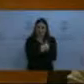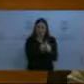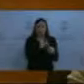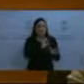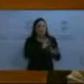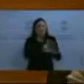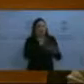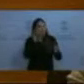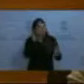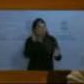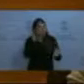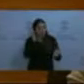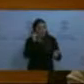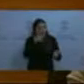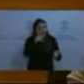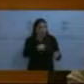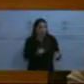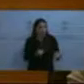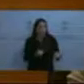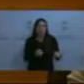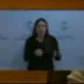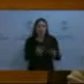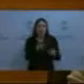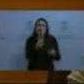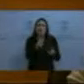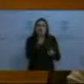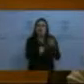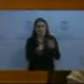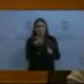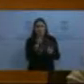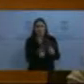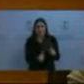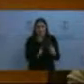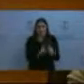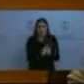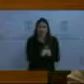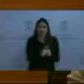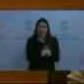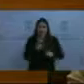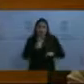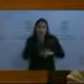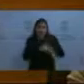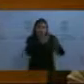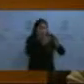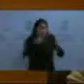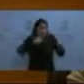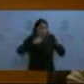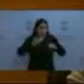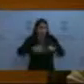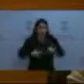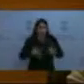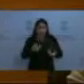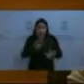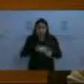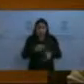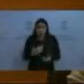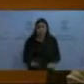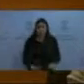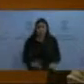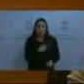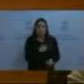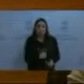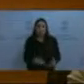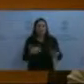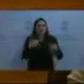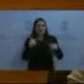consejera, hoy puede arruinar el día de muchas personas dependientes que no tienen culpa de su mala actitud. Con usted al frente de la Consejería de Servicios y Derechos Sociales, el Gobierno